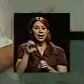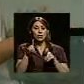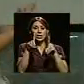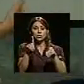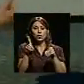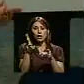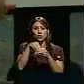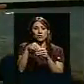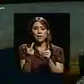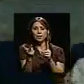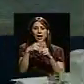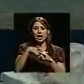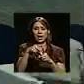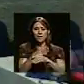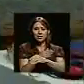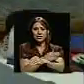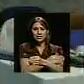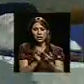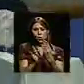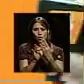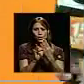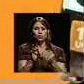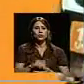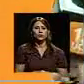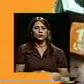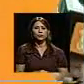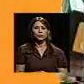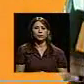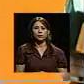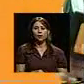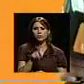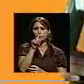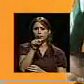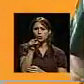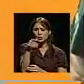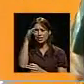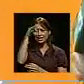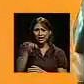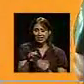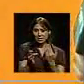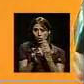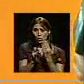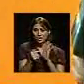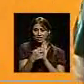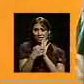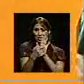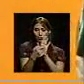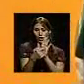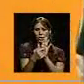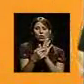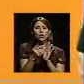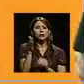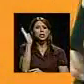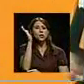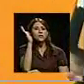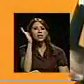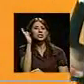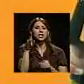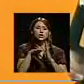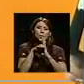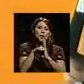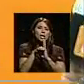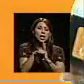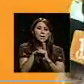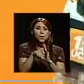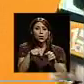inclusiva los avances tecnológicos. ¿Usted cree que las tecnologías que se están exponiendo tanto en las conferencias como, por ejemplo,